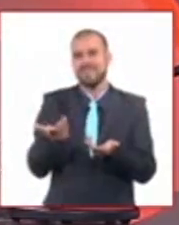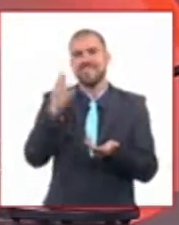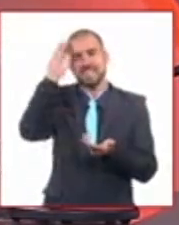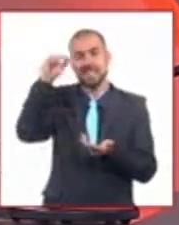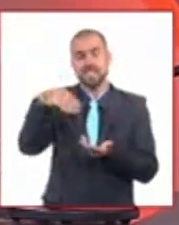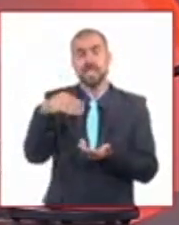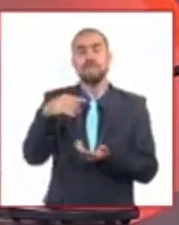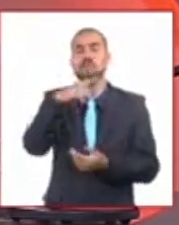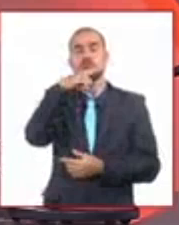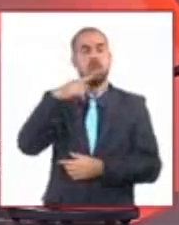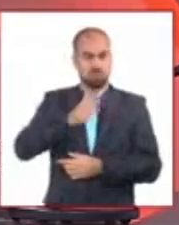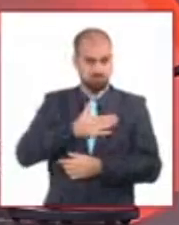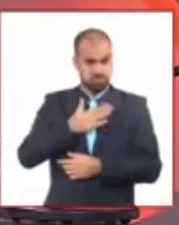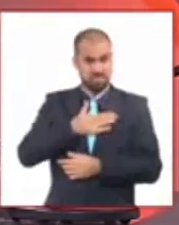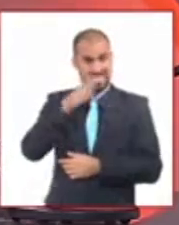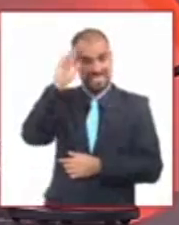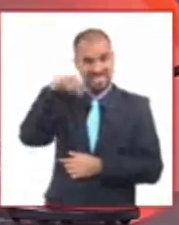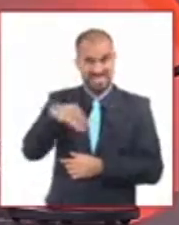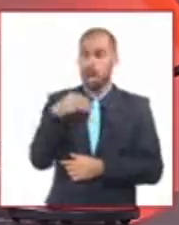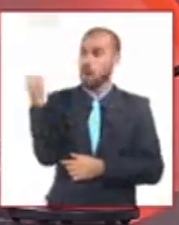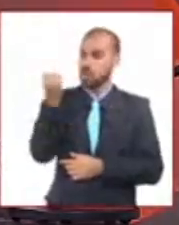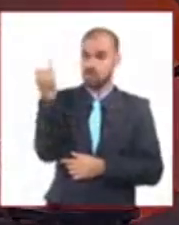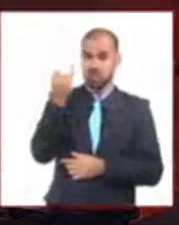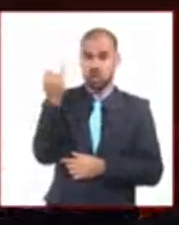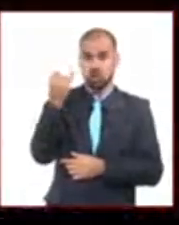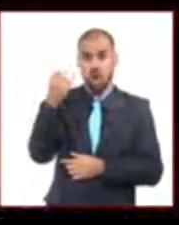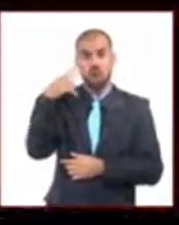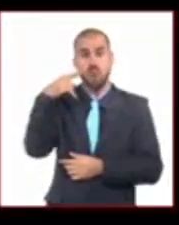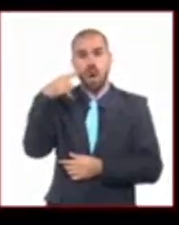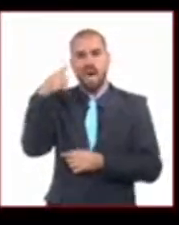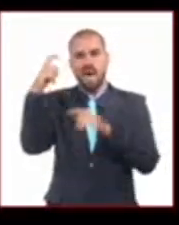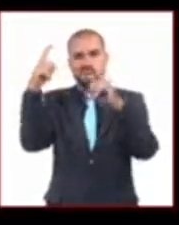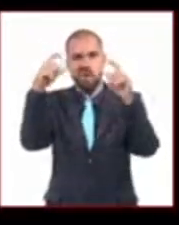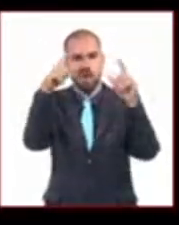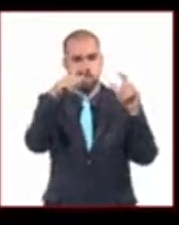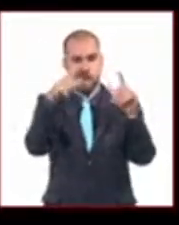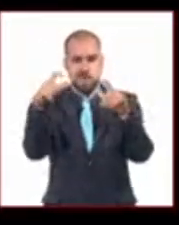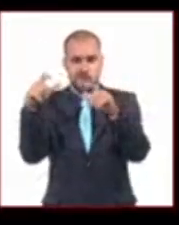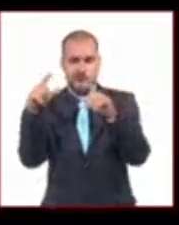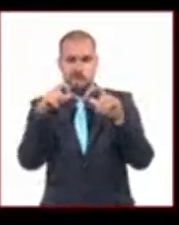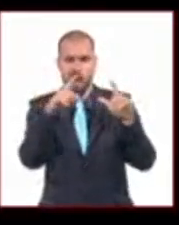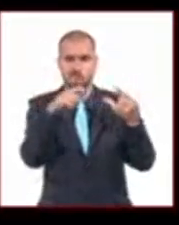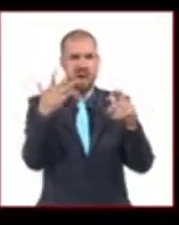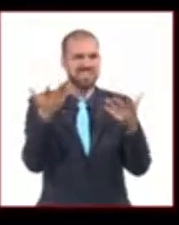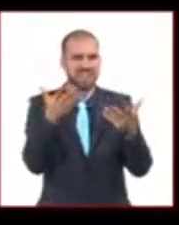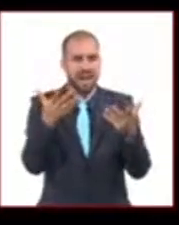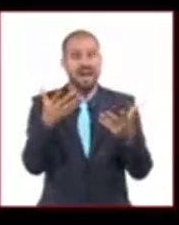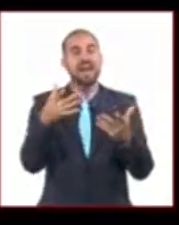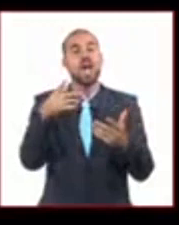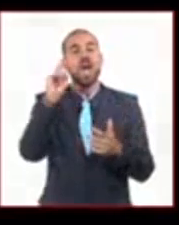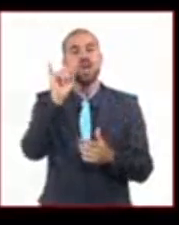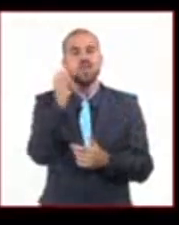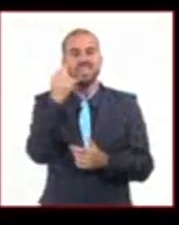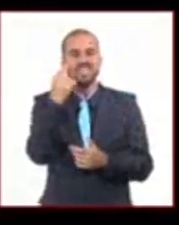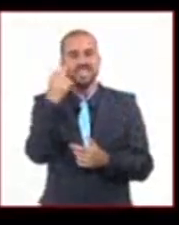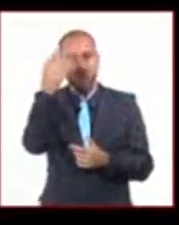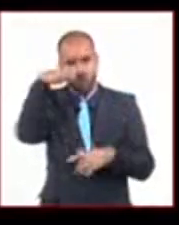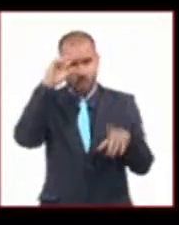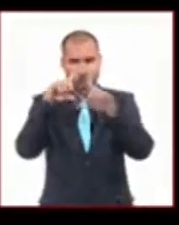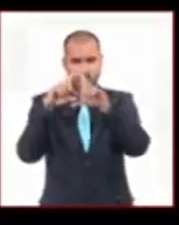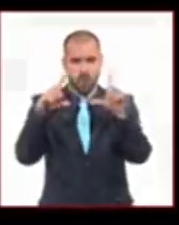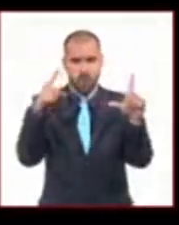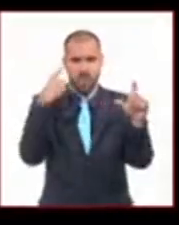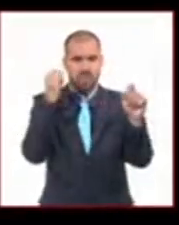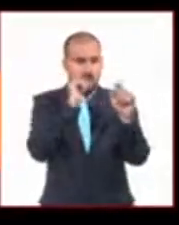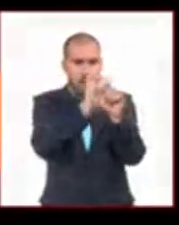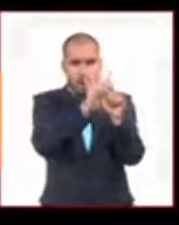desde la estación espacial internacional tomó estas imágenes de cuba donde se ve pues que se va despejando el tiempo sobre nuestro país con estas